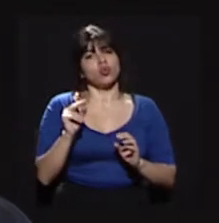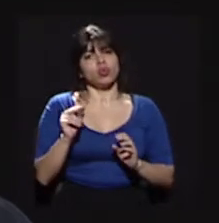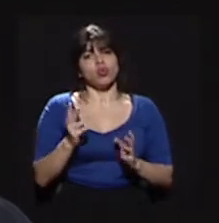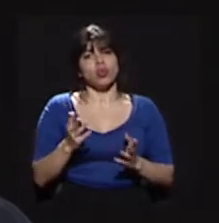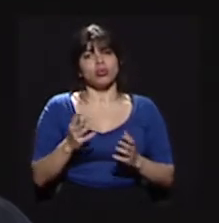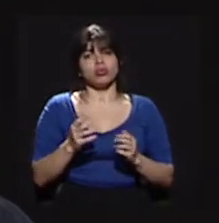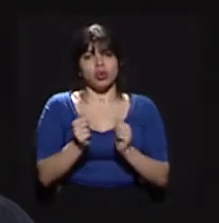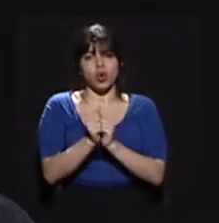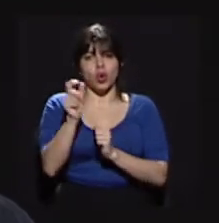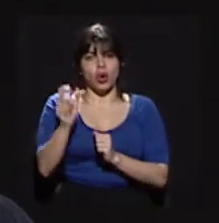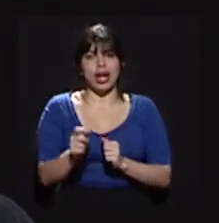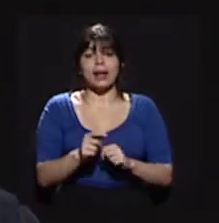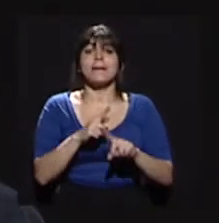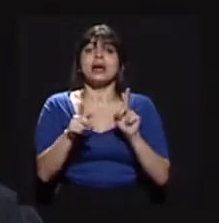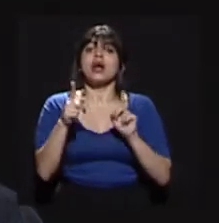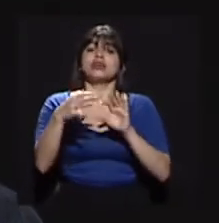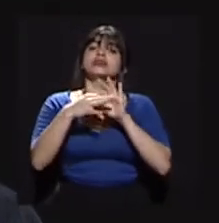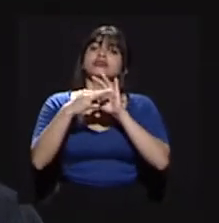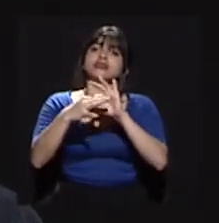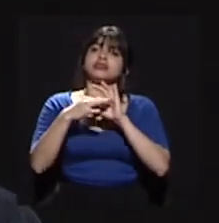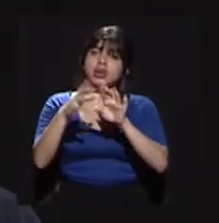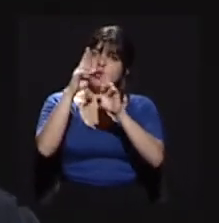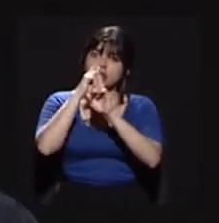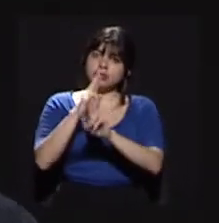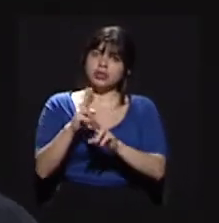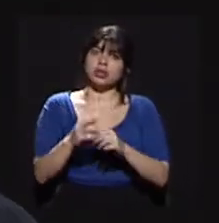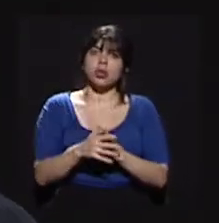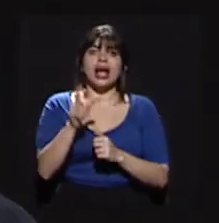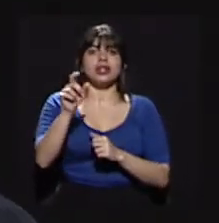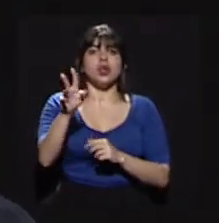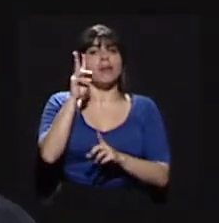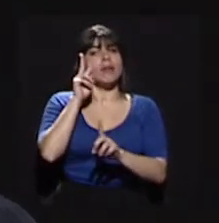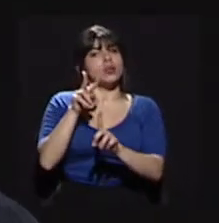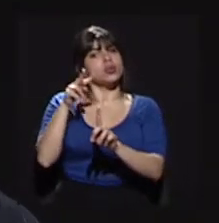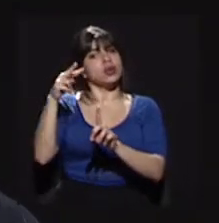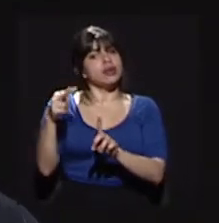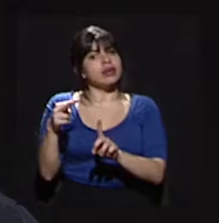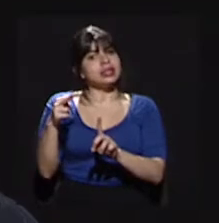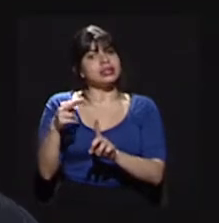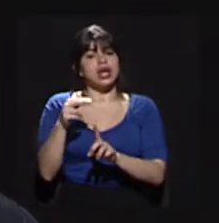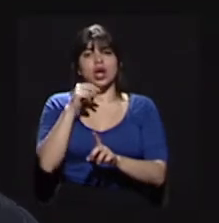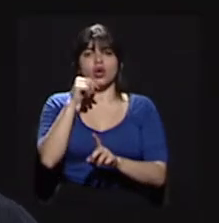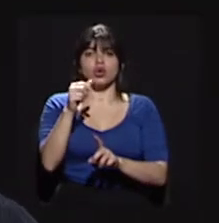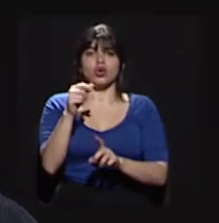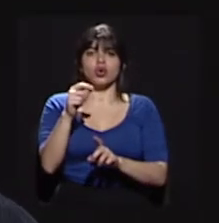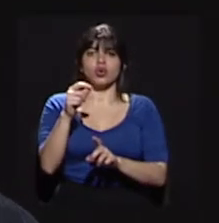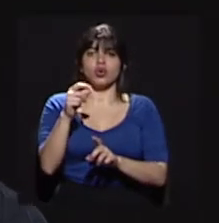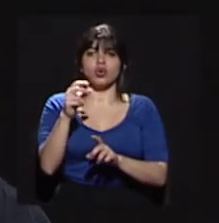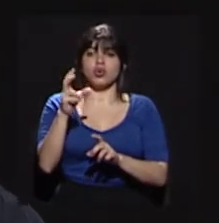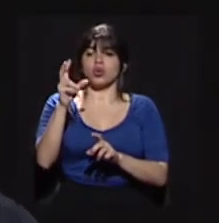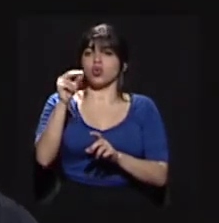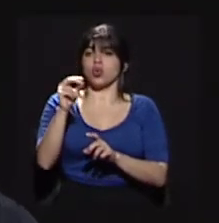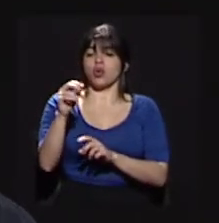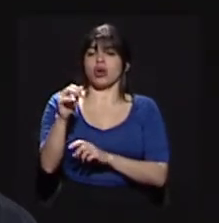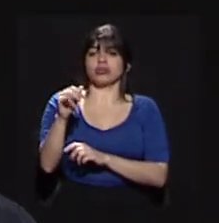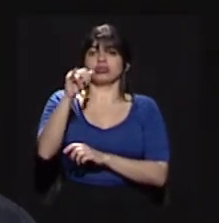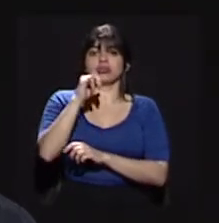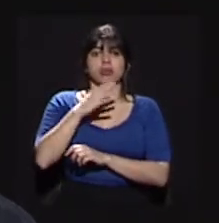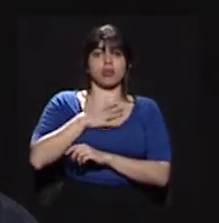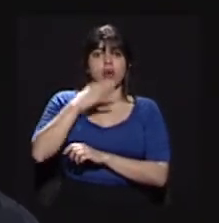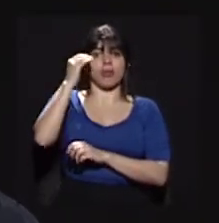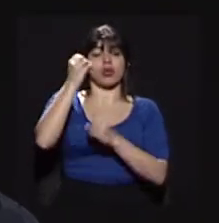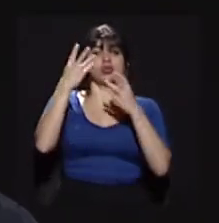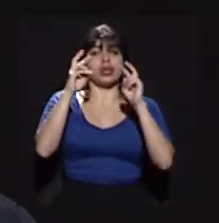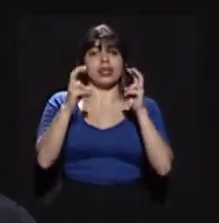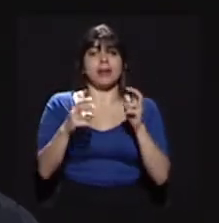él pero es una relación respetuosa él tiene un punto de vista que no necesaria coincide con un examen que coincide con el mío en muchos